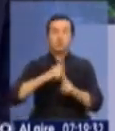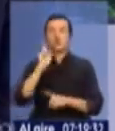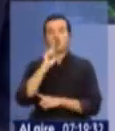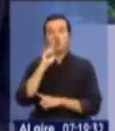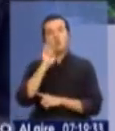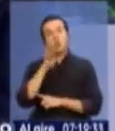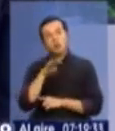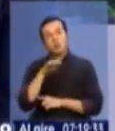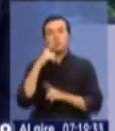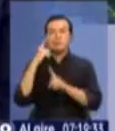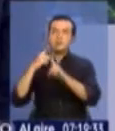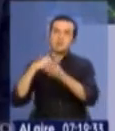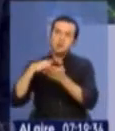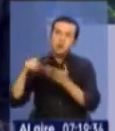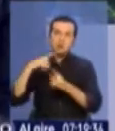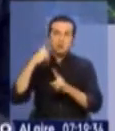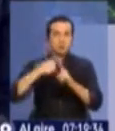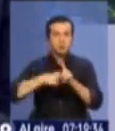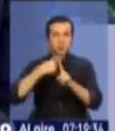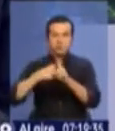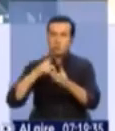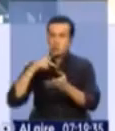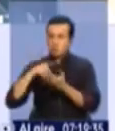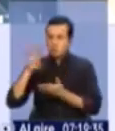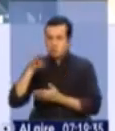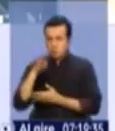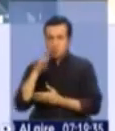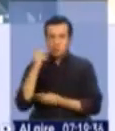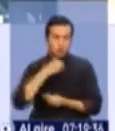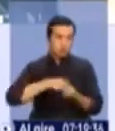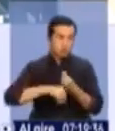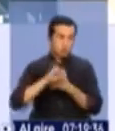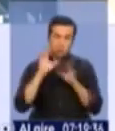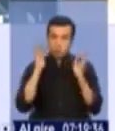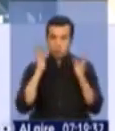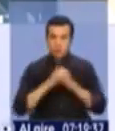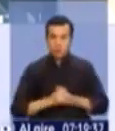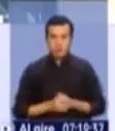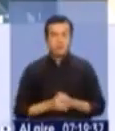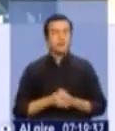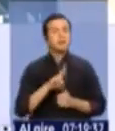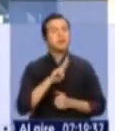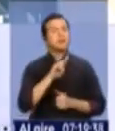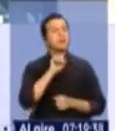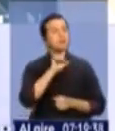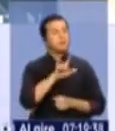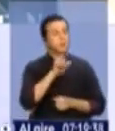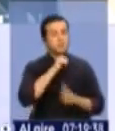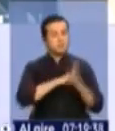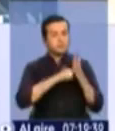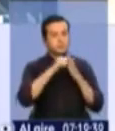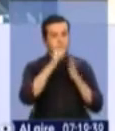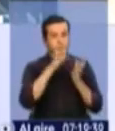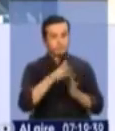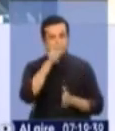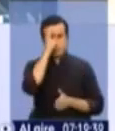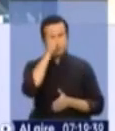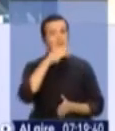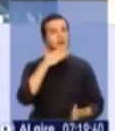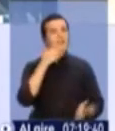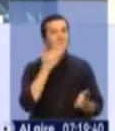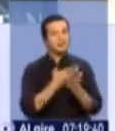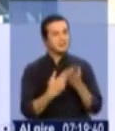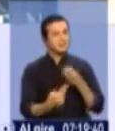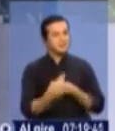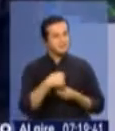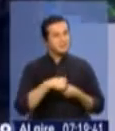el artista es no quiere flujo continuo tiene el flujo con quilmes raúl pérez torch ministro de cultura muchas gracias cargar nosotros encima